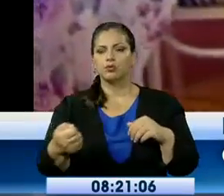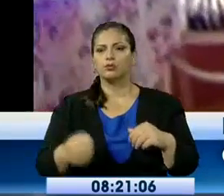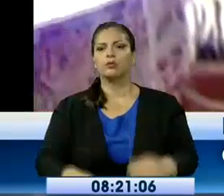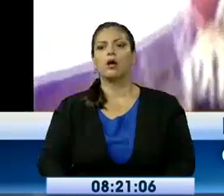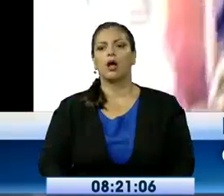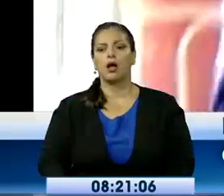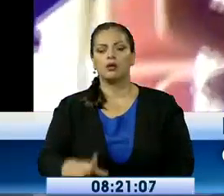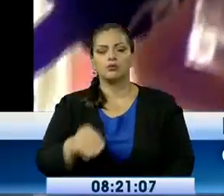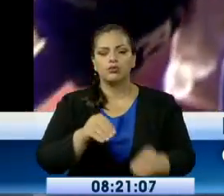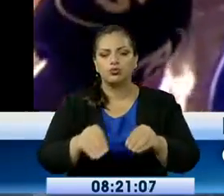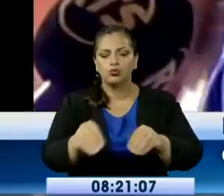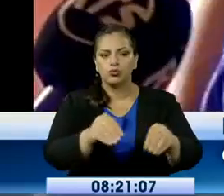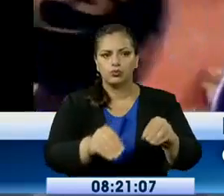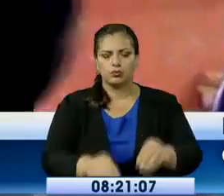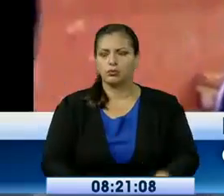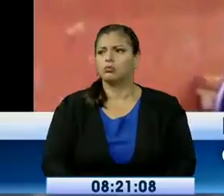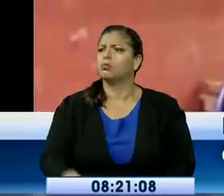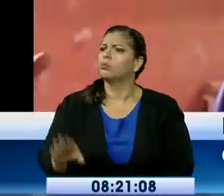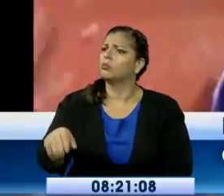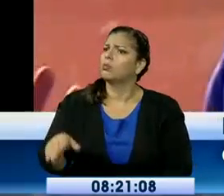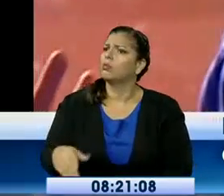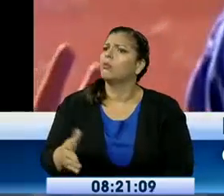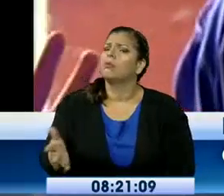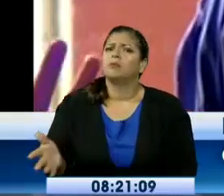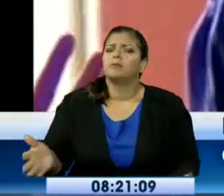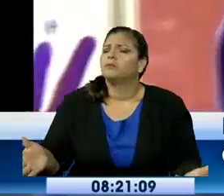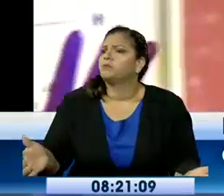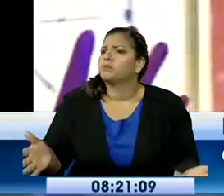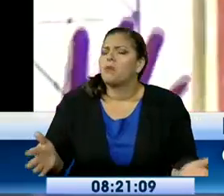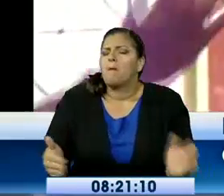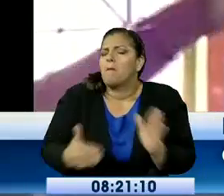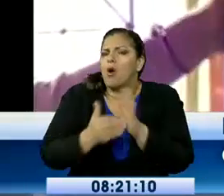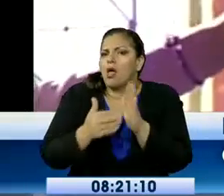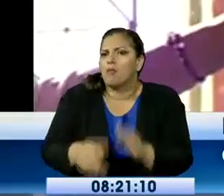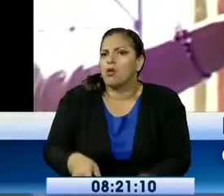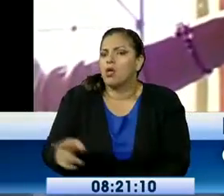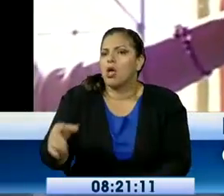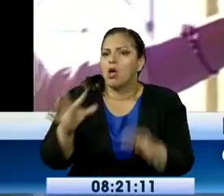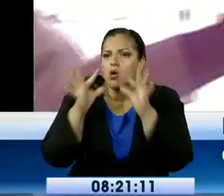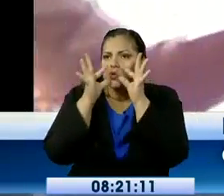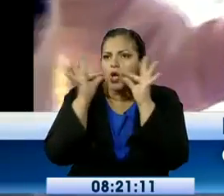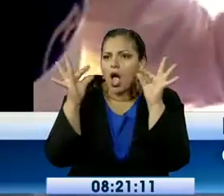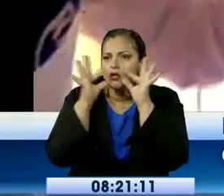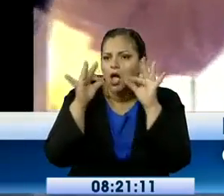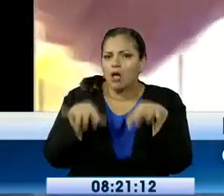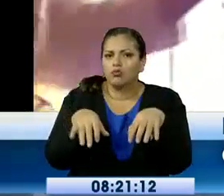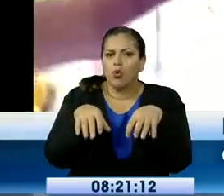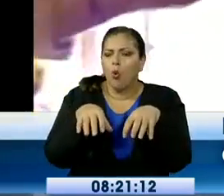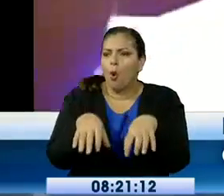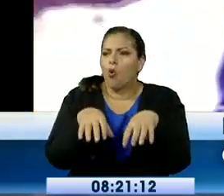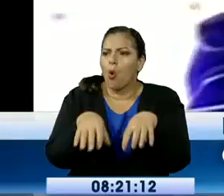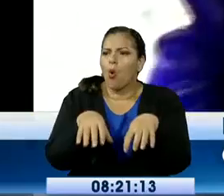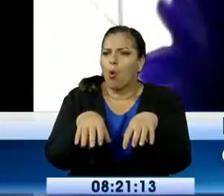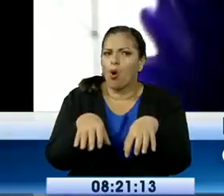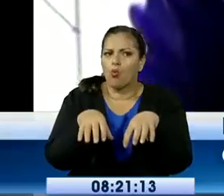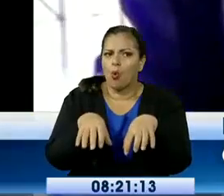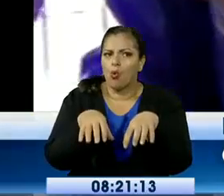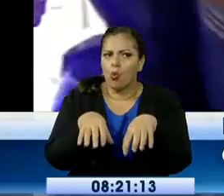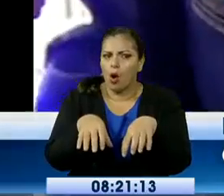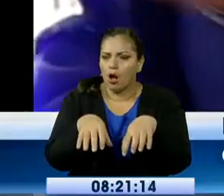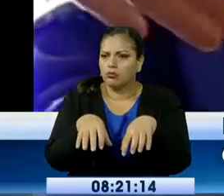le pasa nada a los gatitos ni a los perros. Hacemos la recomendación que las mascotas las tengan cuidado. Pero miren a nuestro personal también, debían... Por cierto,